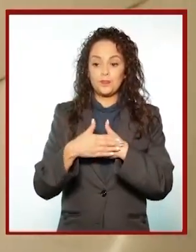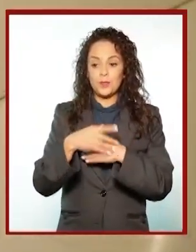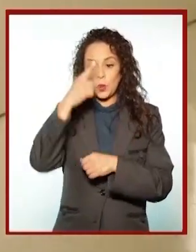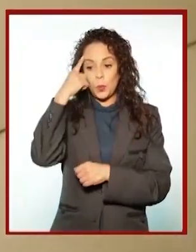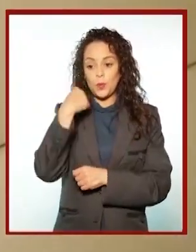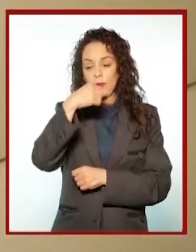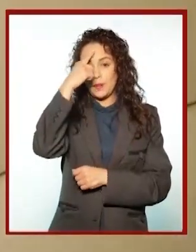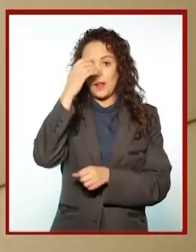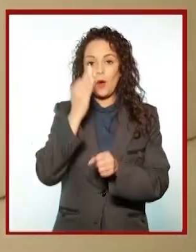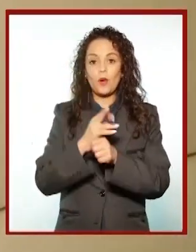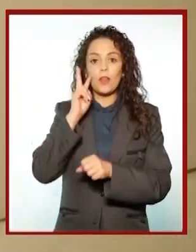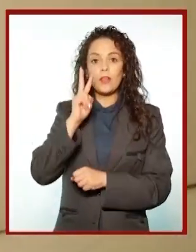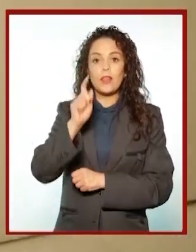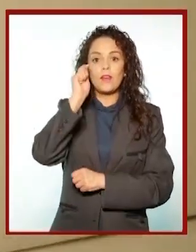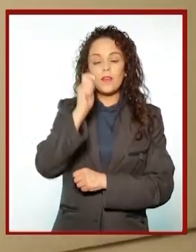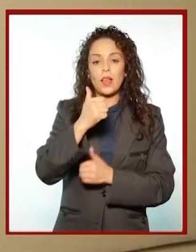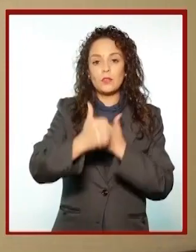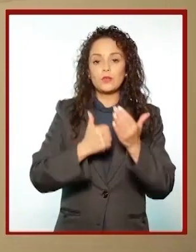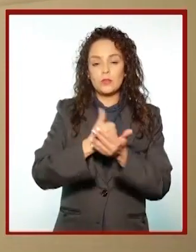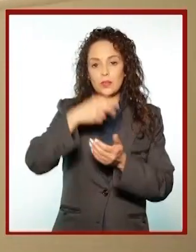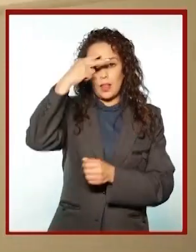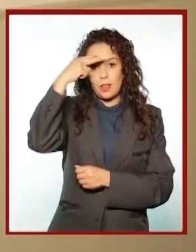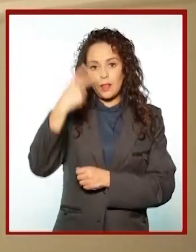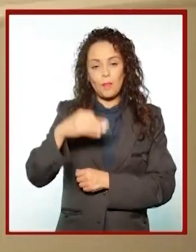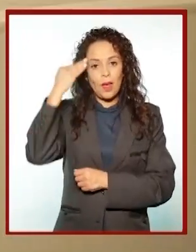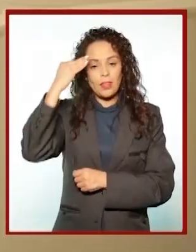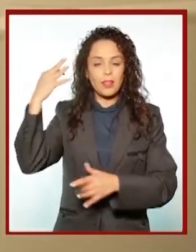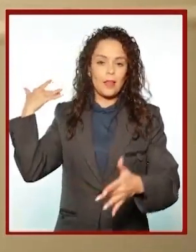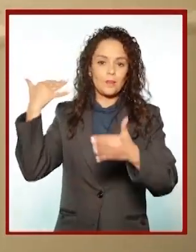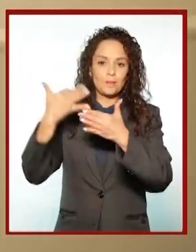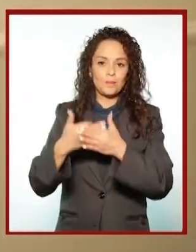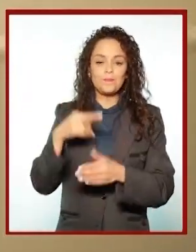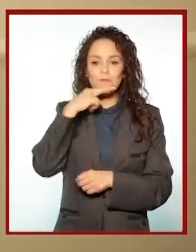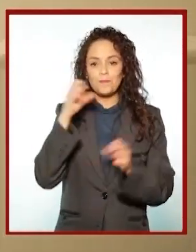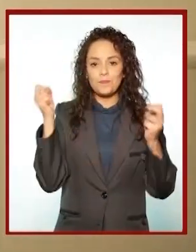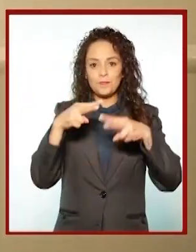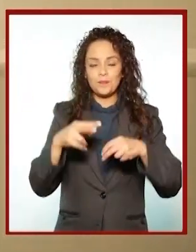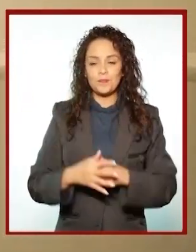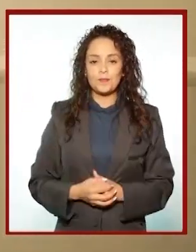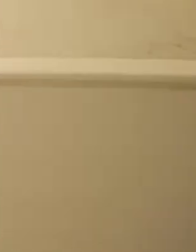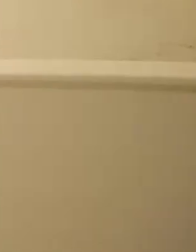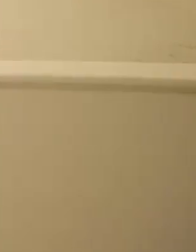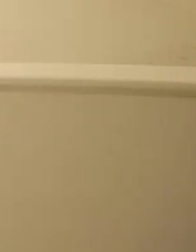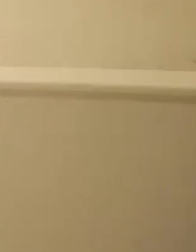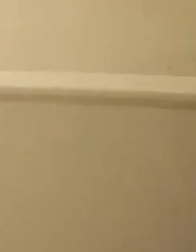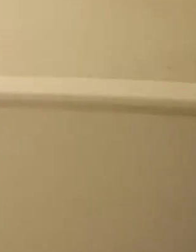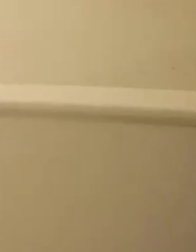1 hora y los dejamos con el capítulo de la Ciudad de México en el tiempo. Hasta pronto.